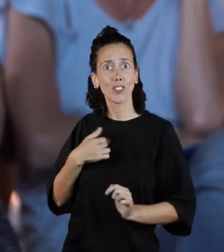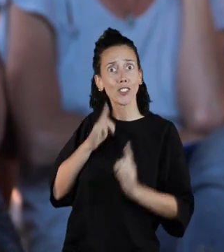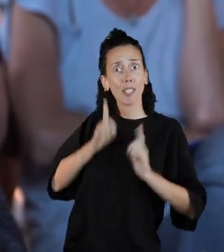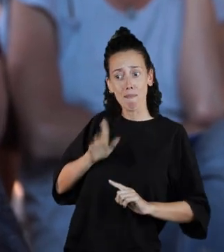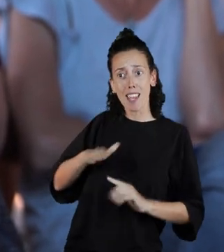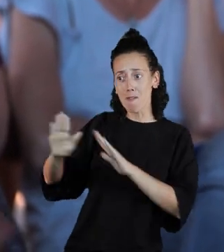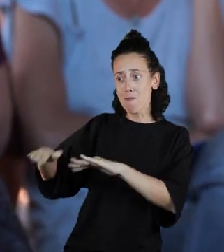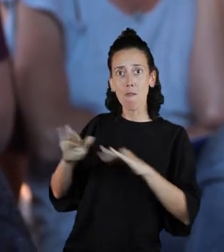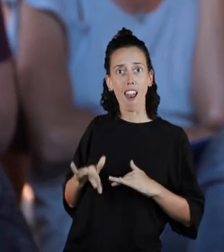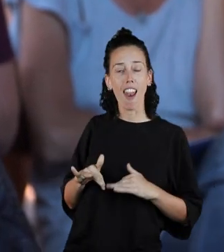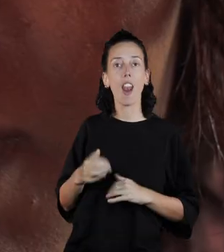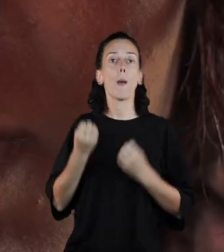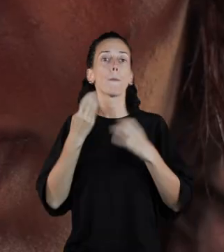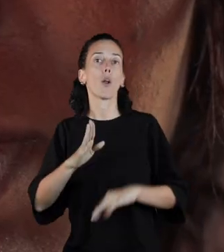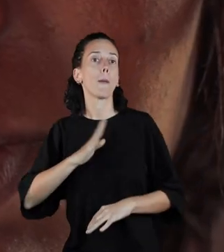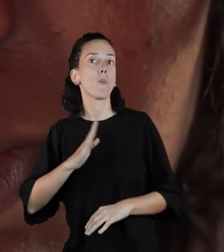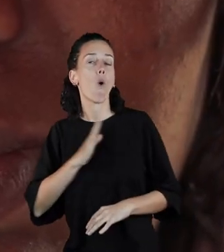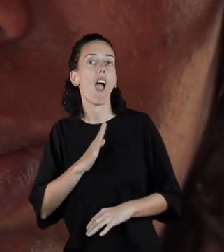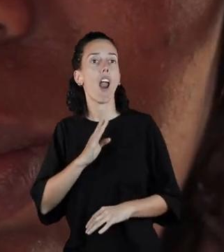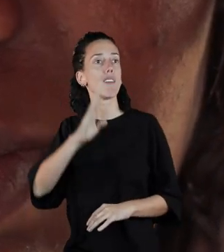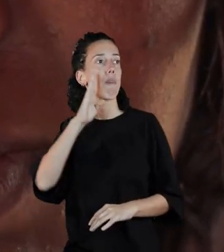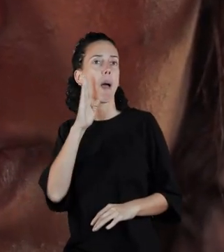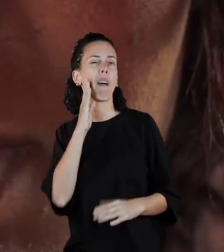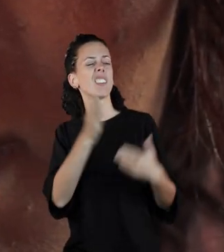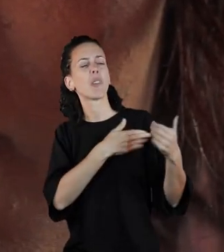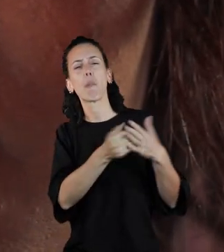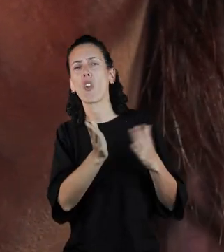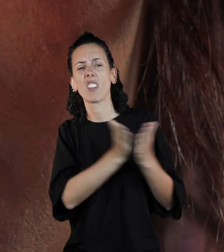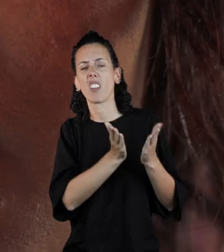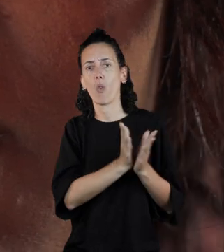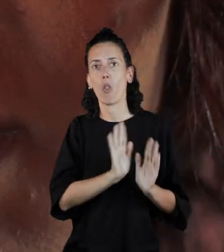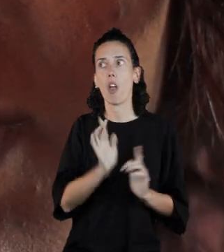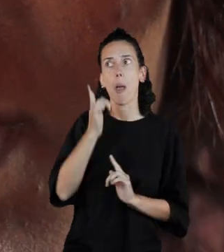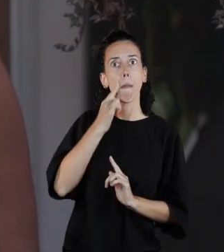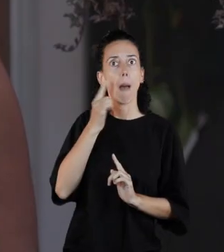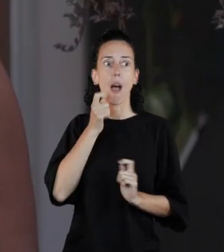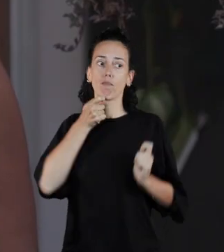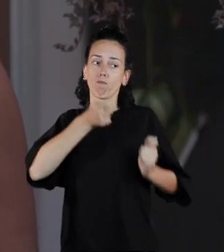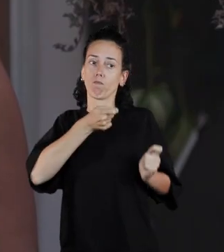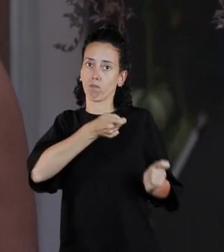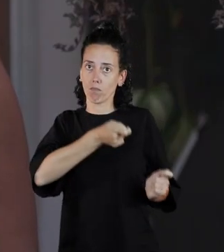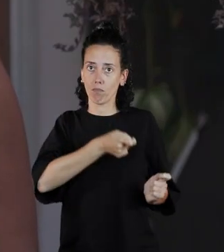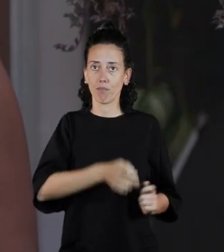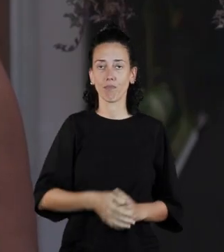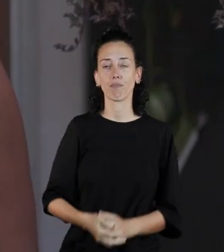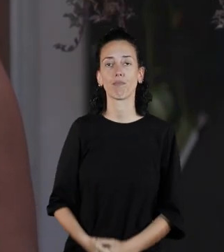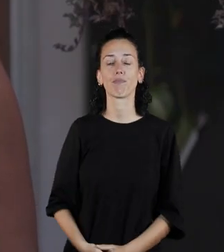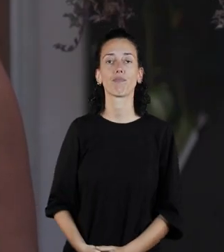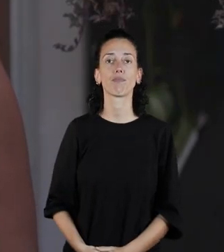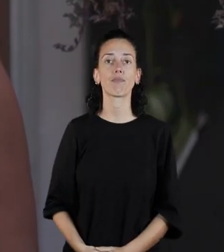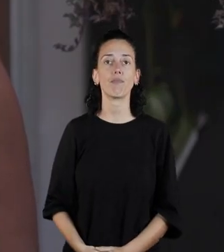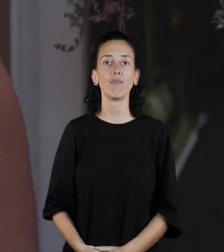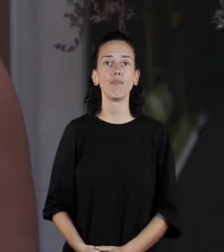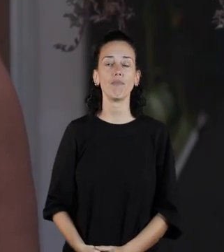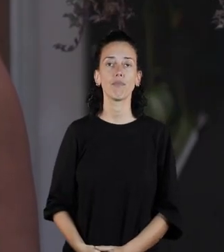los niños mientras era niña yo también. Por ser mujer, mi mamá no se fijaba en mis estudios. Ya mi papá me los cobraba más